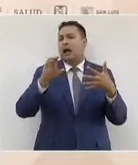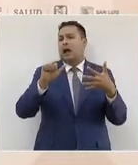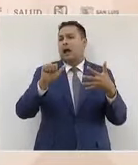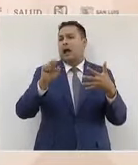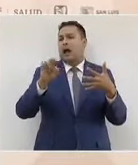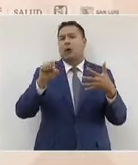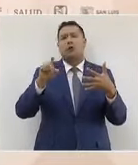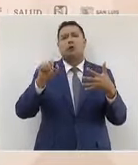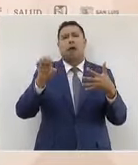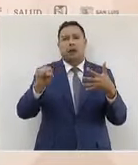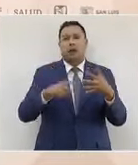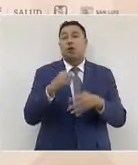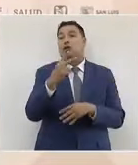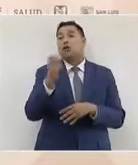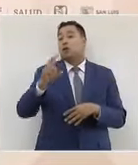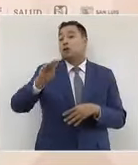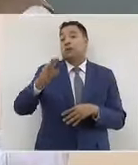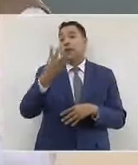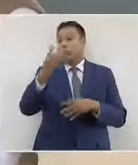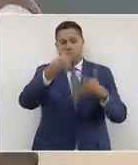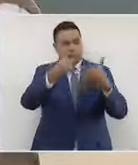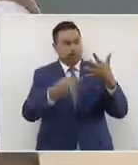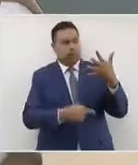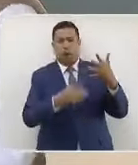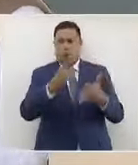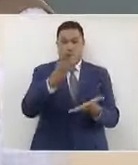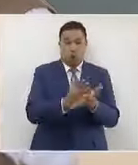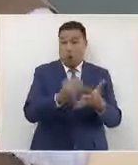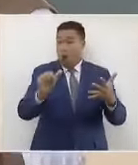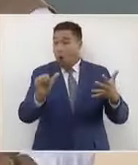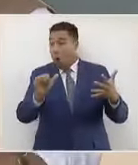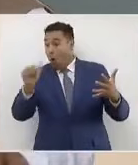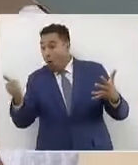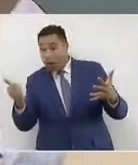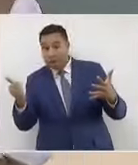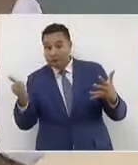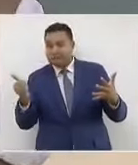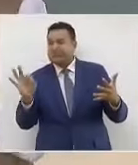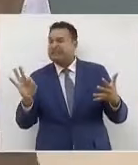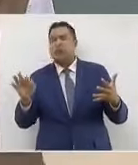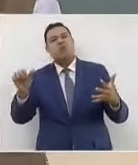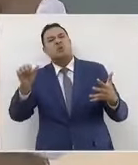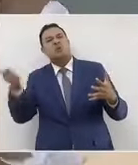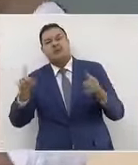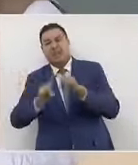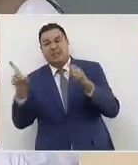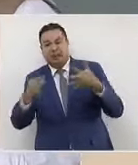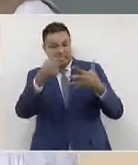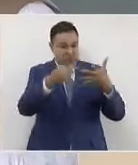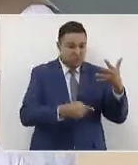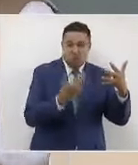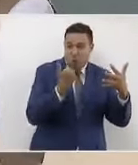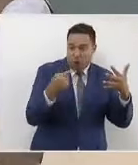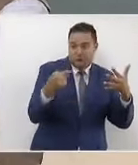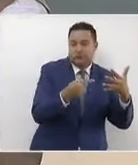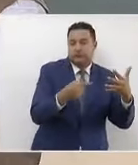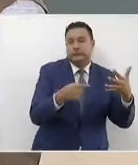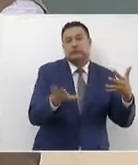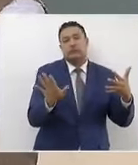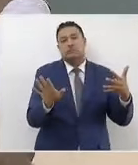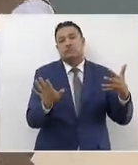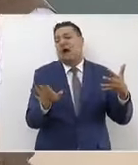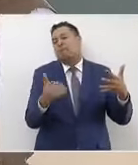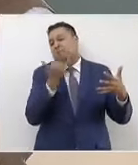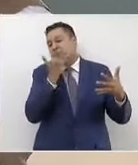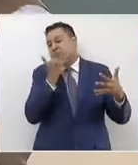se establecían las 294 intervenciones. Y si alguien tenía la mala fortuna de enfermarse fuera de ese catálogo, o no se